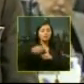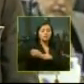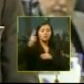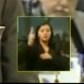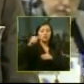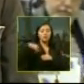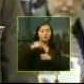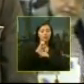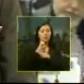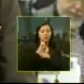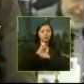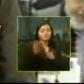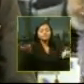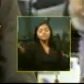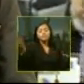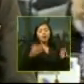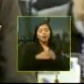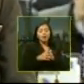patrias. Sin embargo,